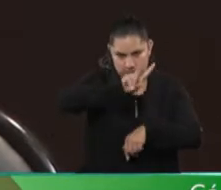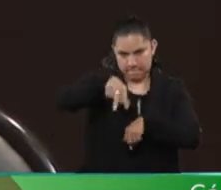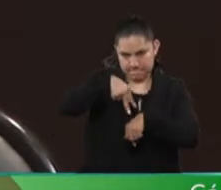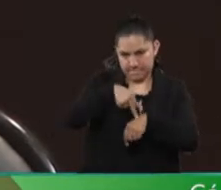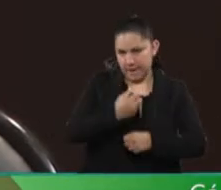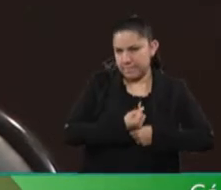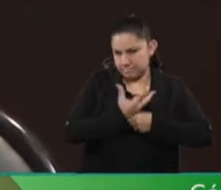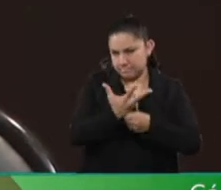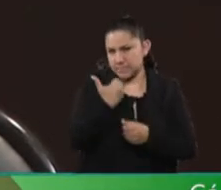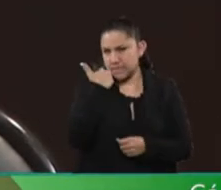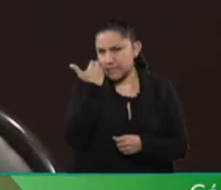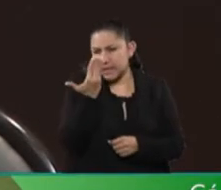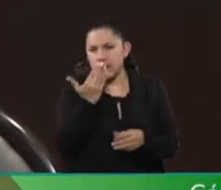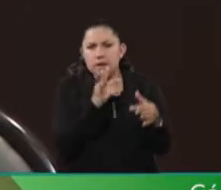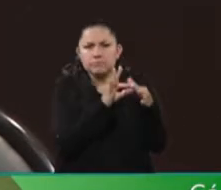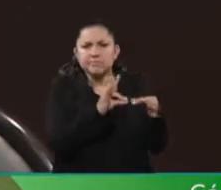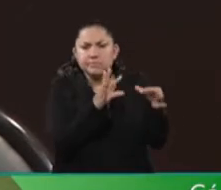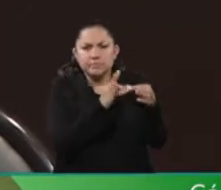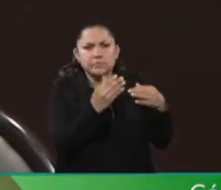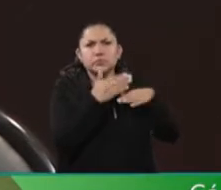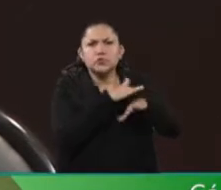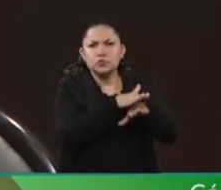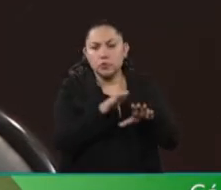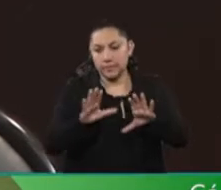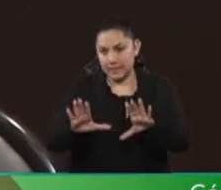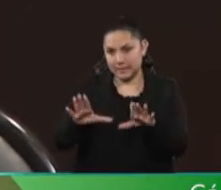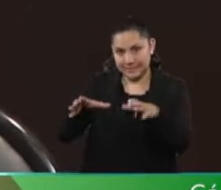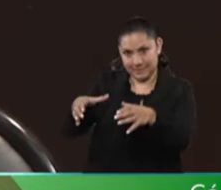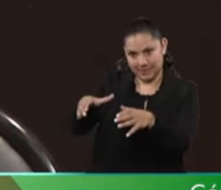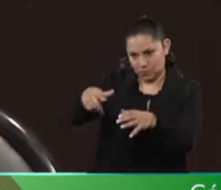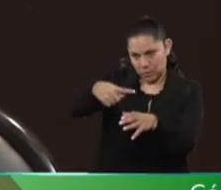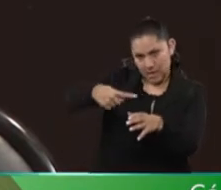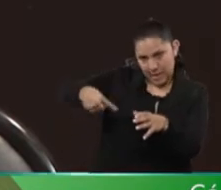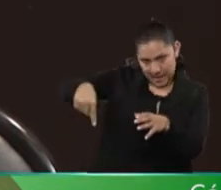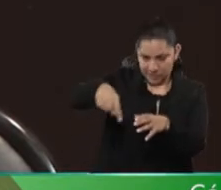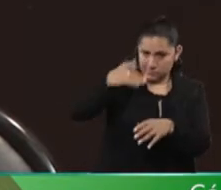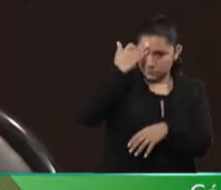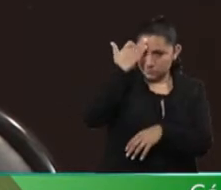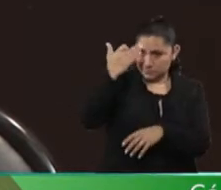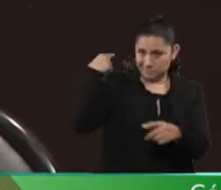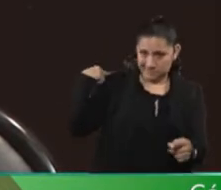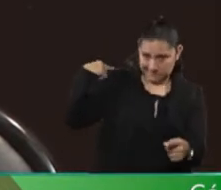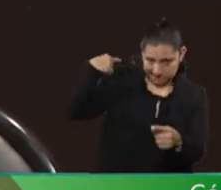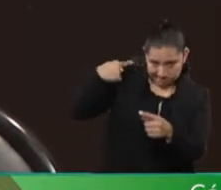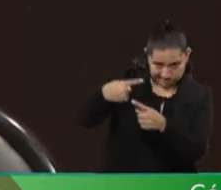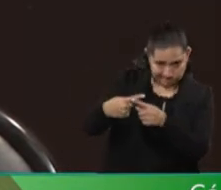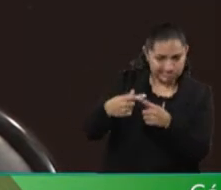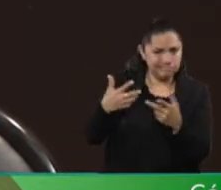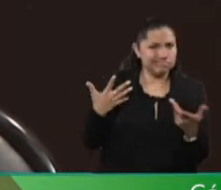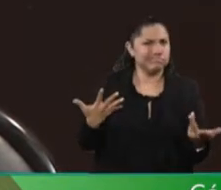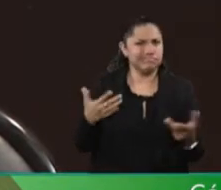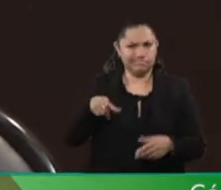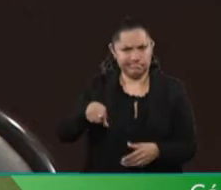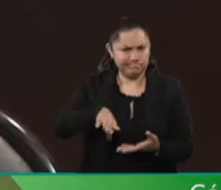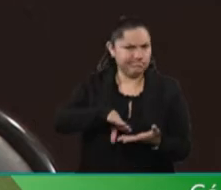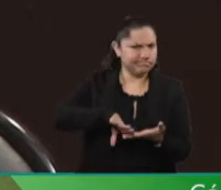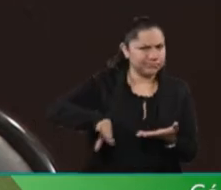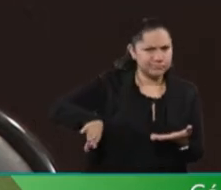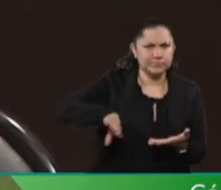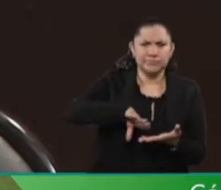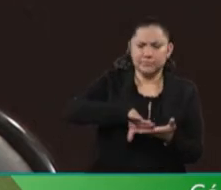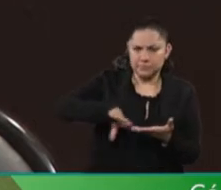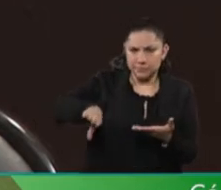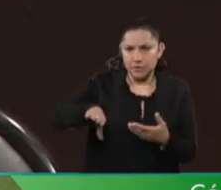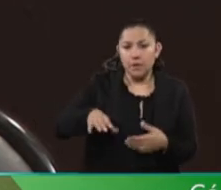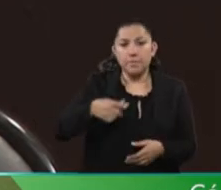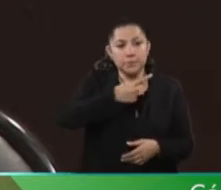hablar sobre un sector que ha sido histórica y sistemáticamente excluido y hecho a un lado de las